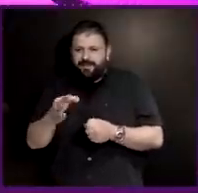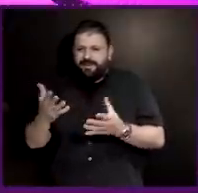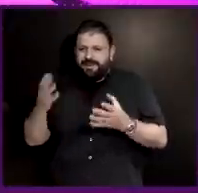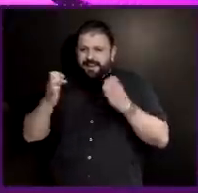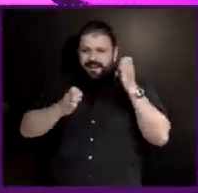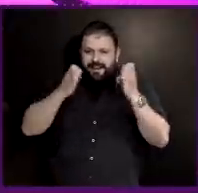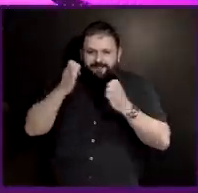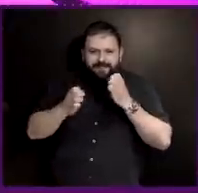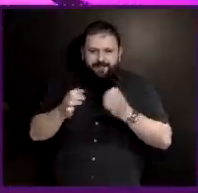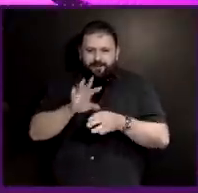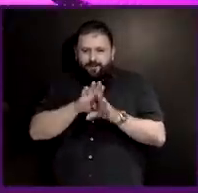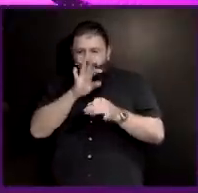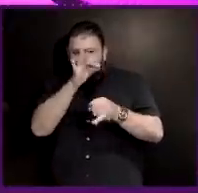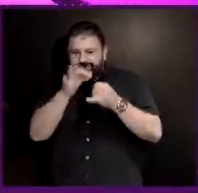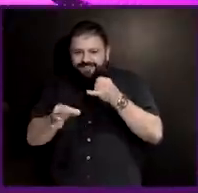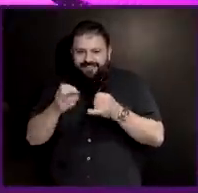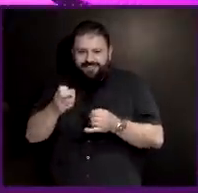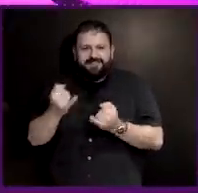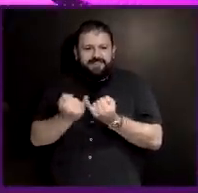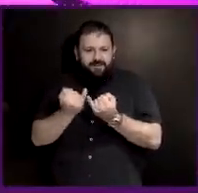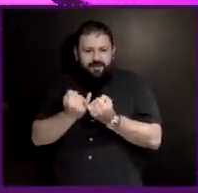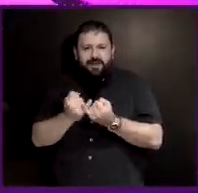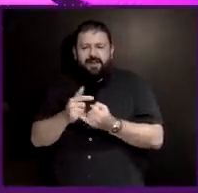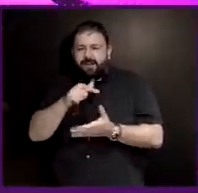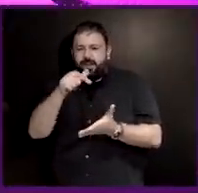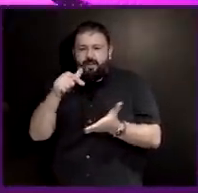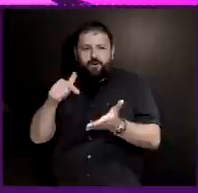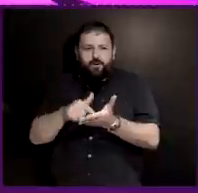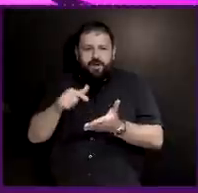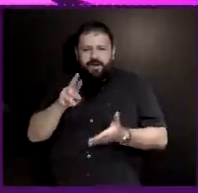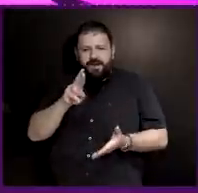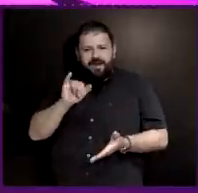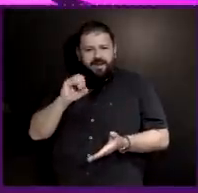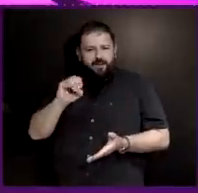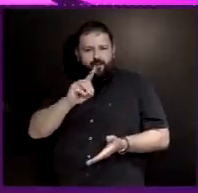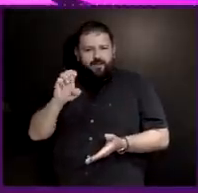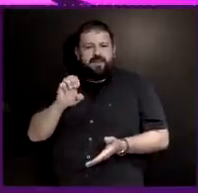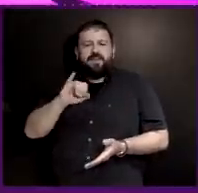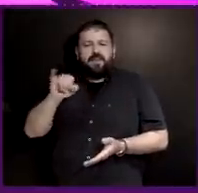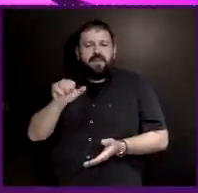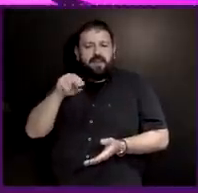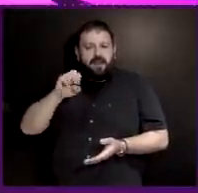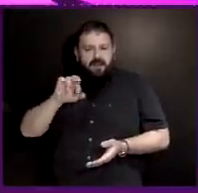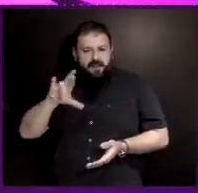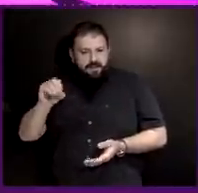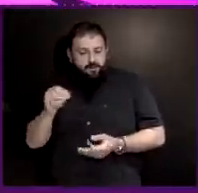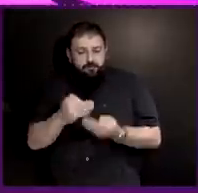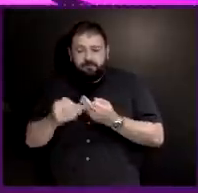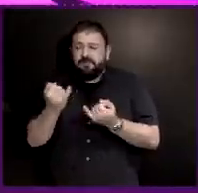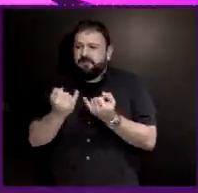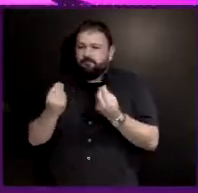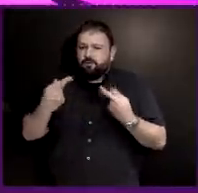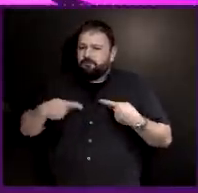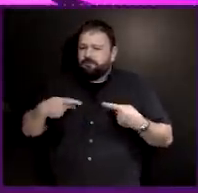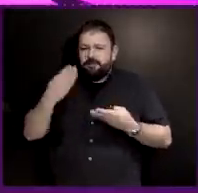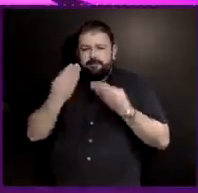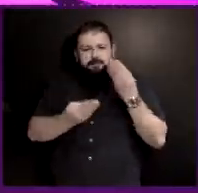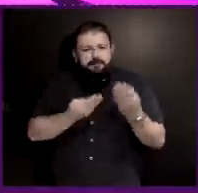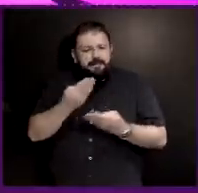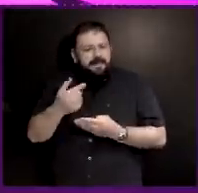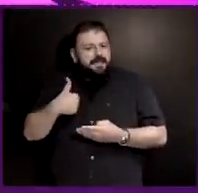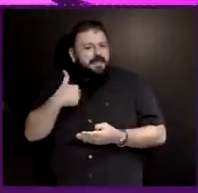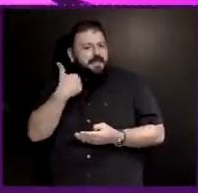cerraremos en la gran ciudad de Río de Janeiro, también una ciudad que también ya hace falta que hagamos un evento. Nos han pedido muchos de